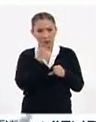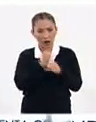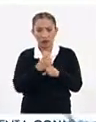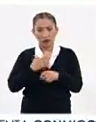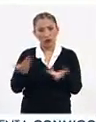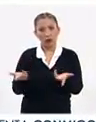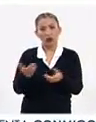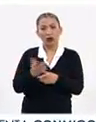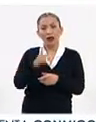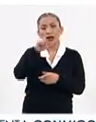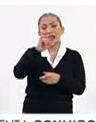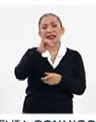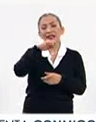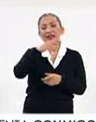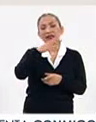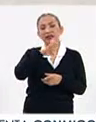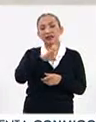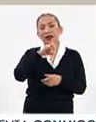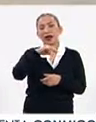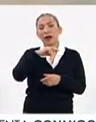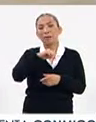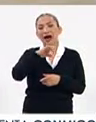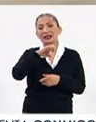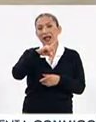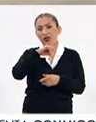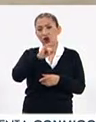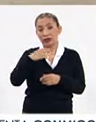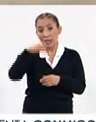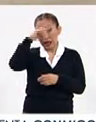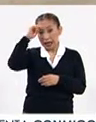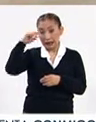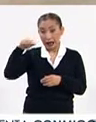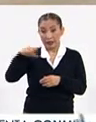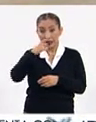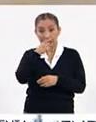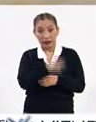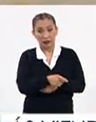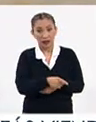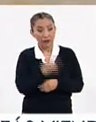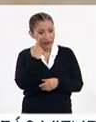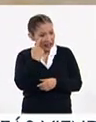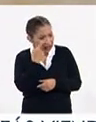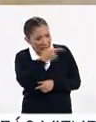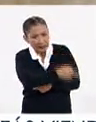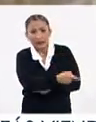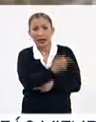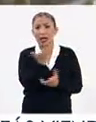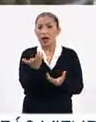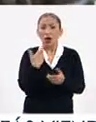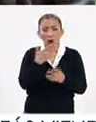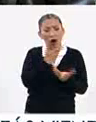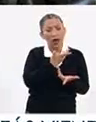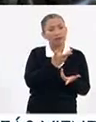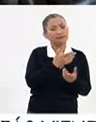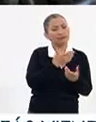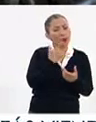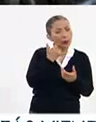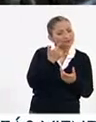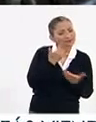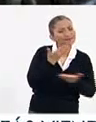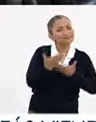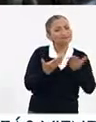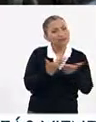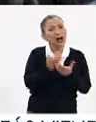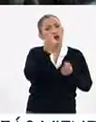paisano Alicho Macero, que era de Nayarit, pues dicen, pero fíjense bien si fue un poco complaciente o muy complaciente